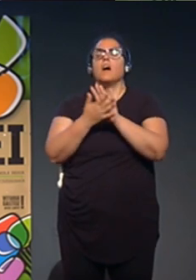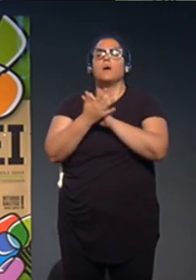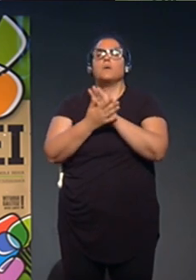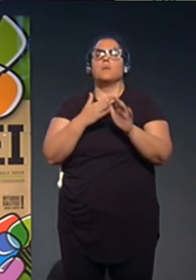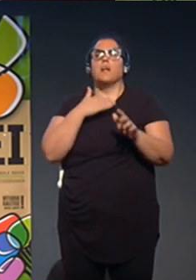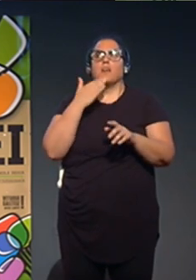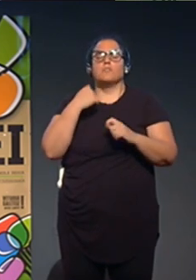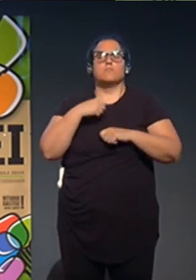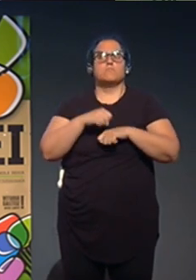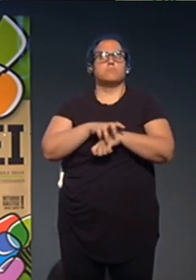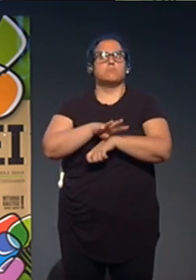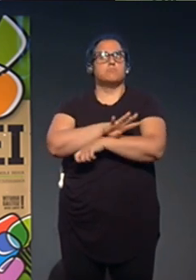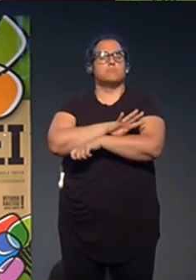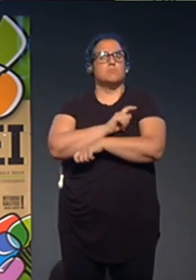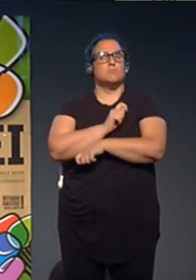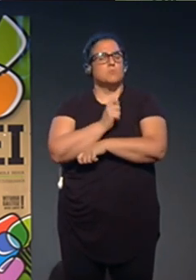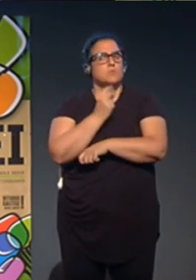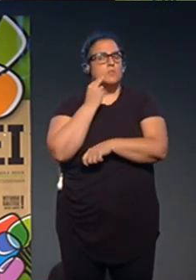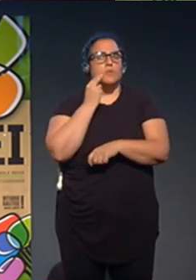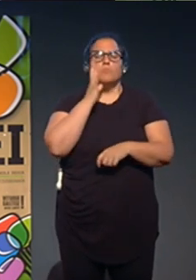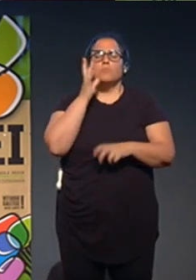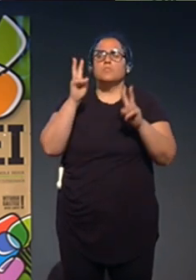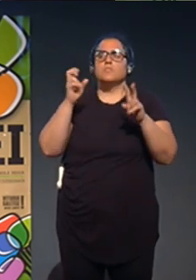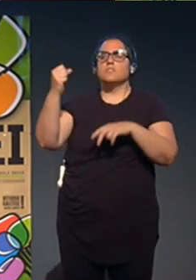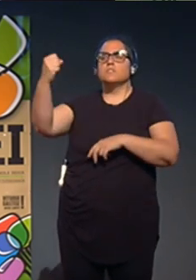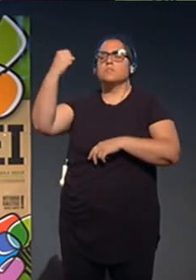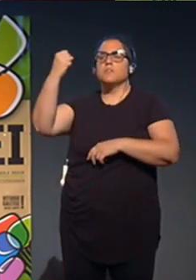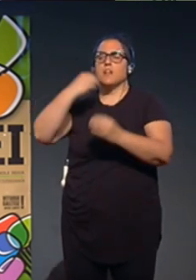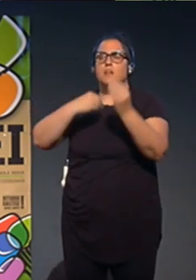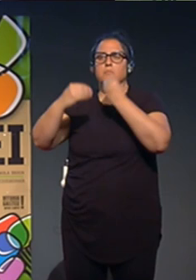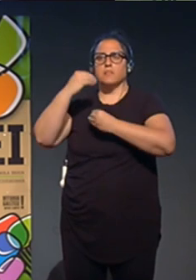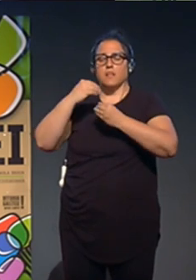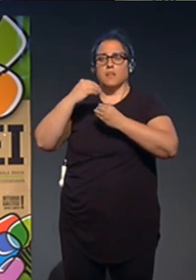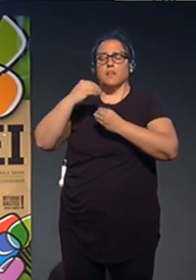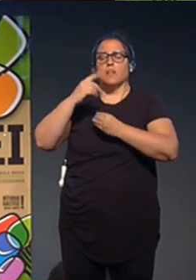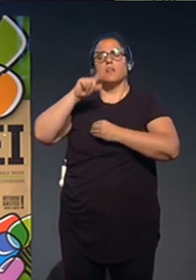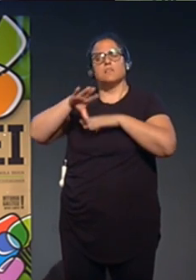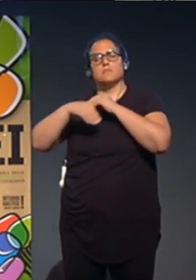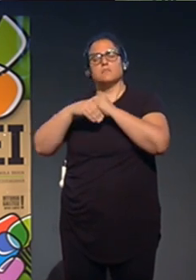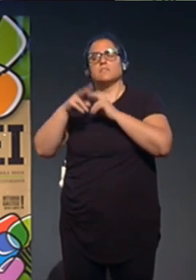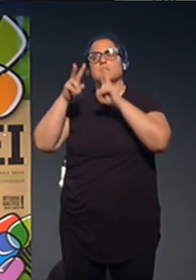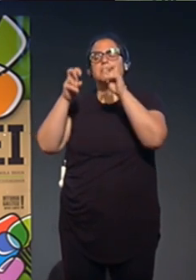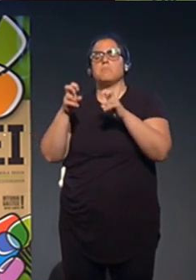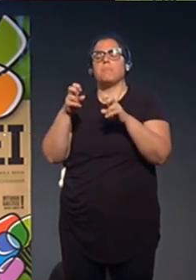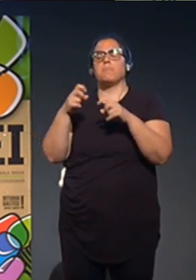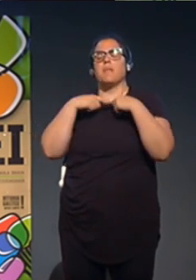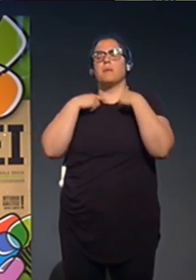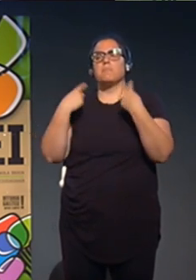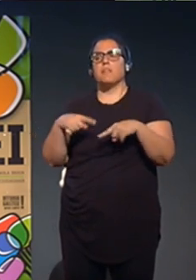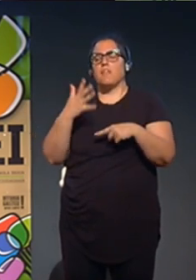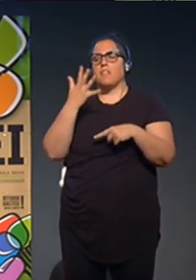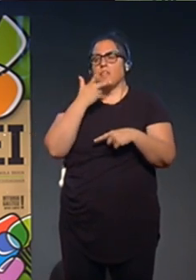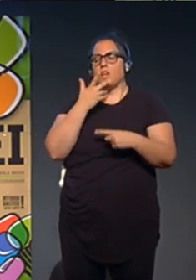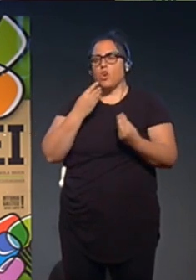poco los pelos de punta y que tiene relación También con la soberanía alimentaria que es la pérdida de conocimiento en el sector no en el sector primario la el hecho